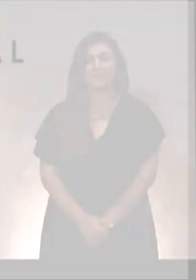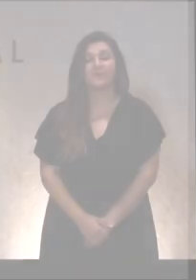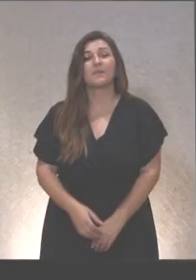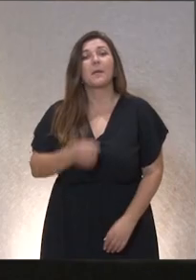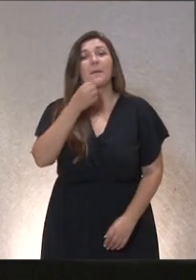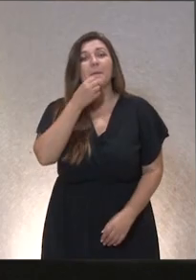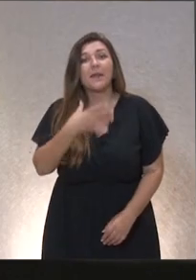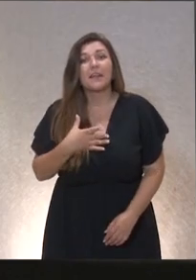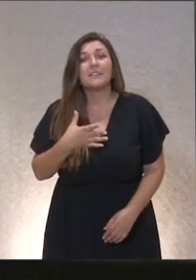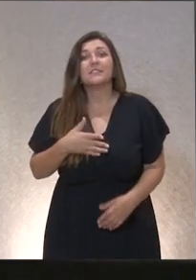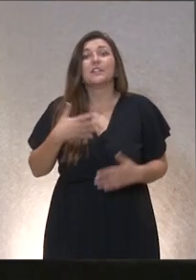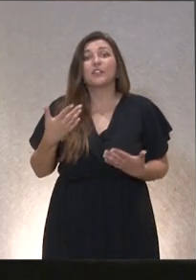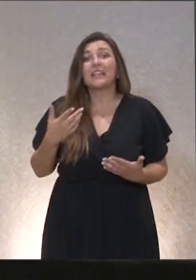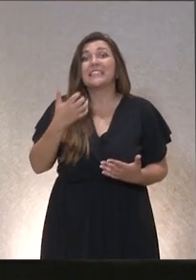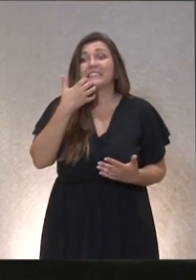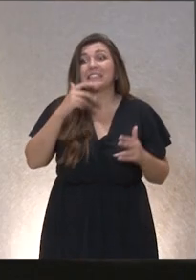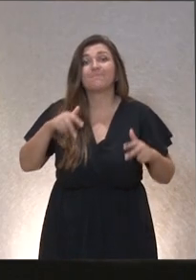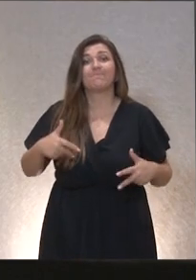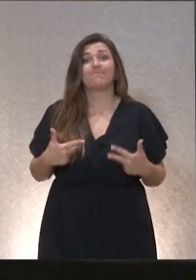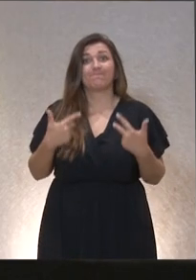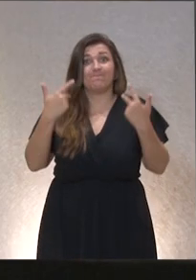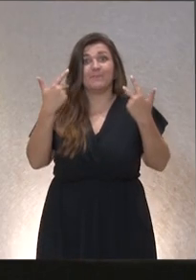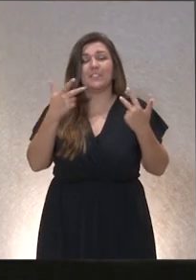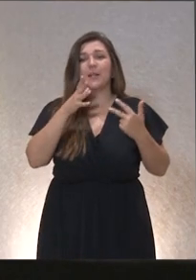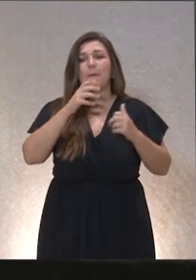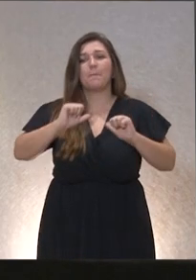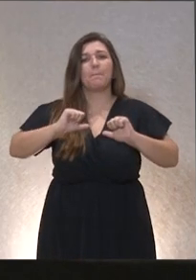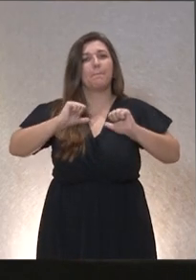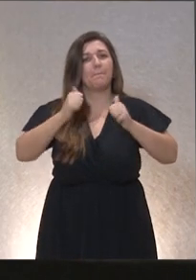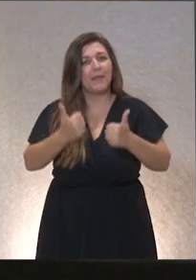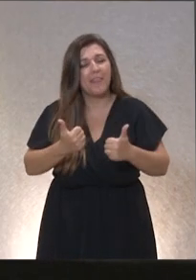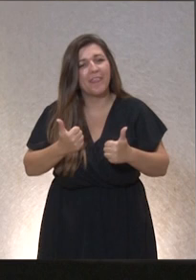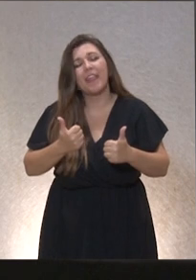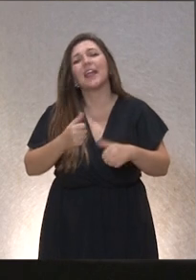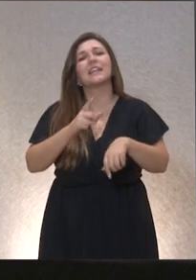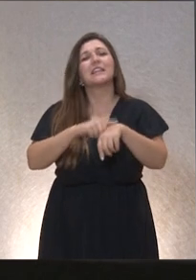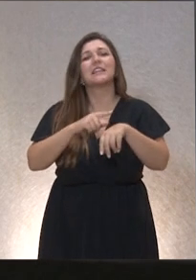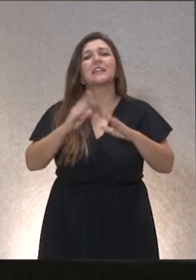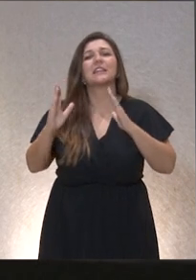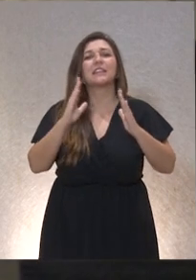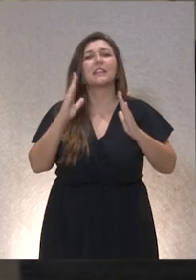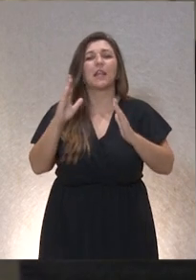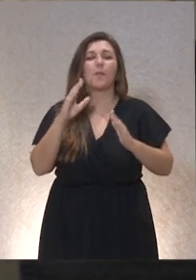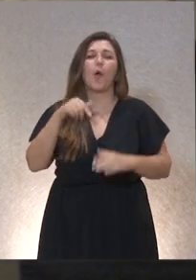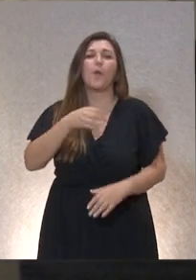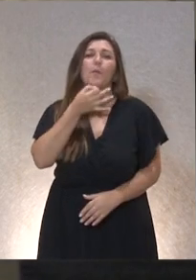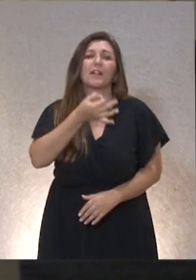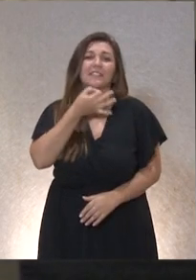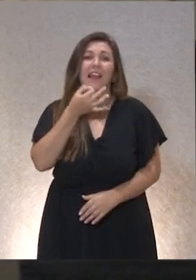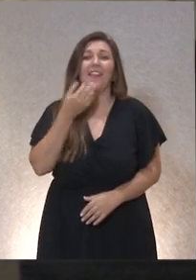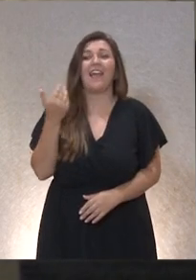Muy bien pues si nos permitís vamos a poner en marcha ya el siguiente elemento de esta tarde como os